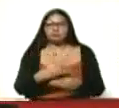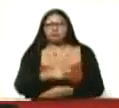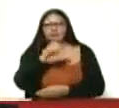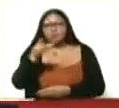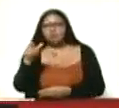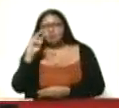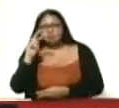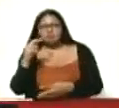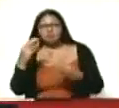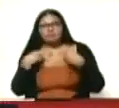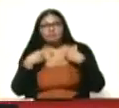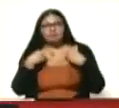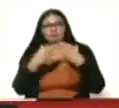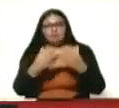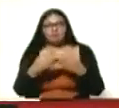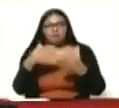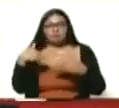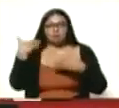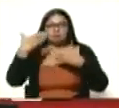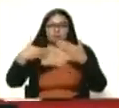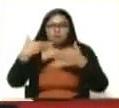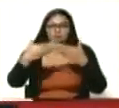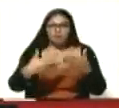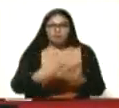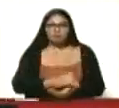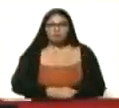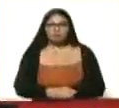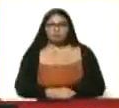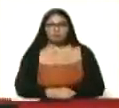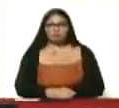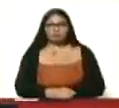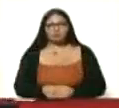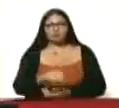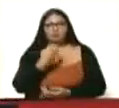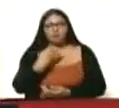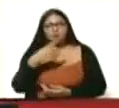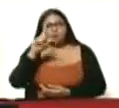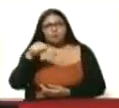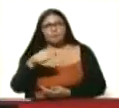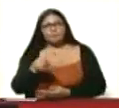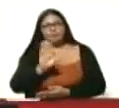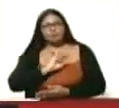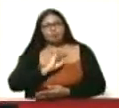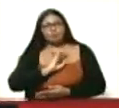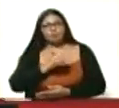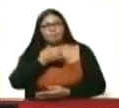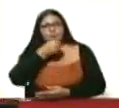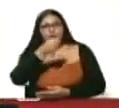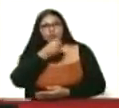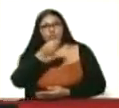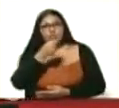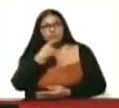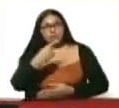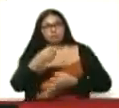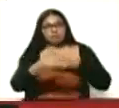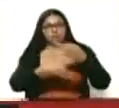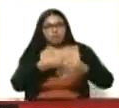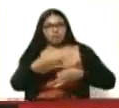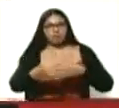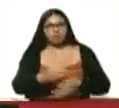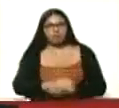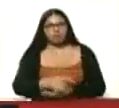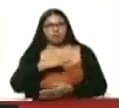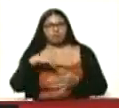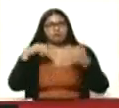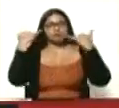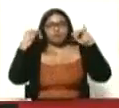dilata de cuando en cuando y inclusive los mismos periodistas de la derecha que